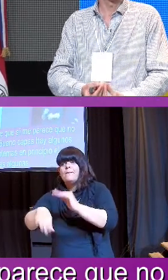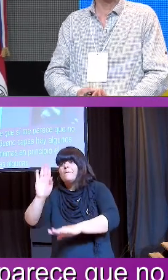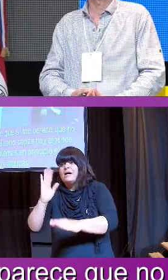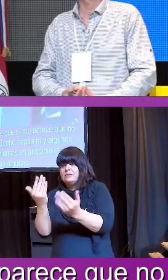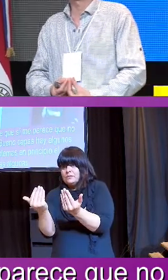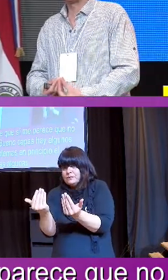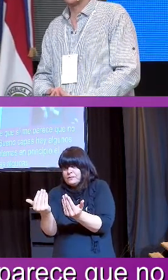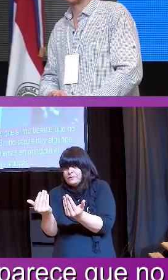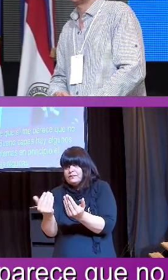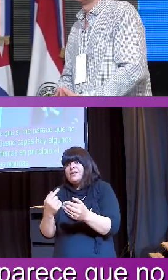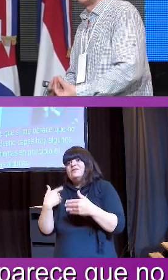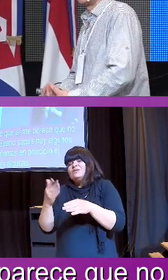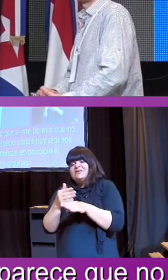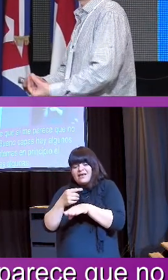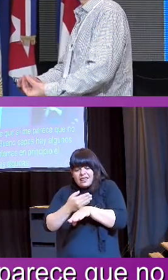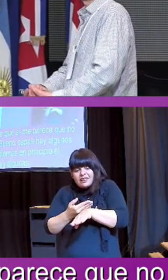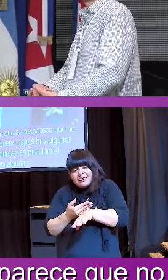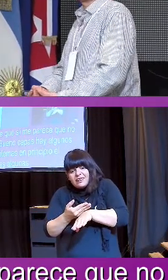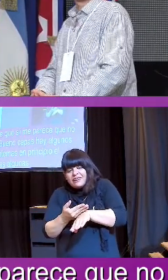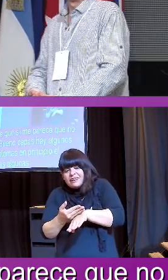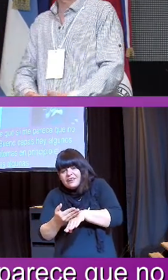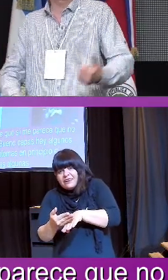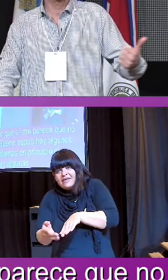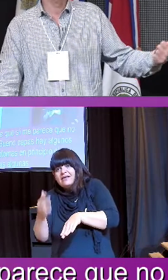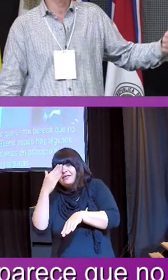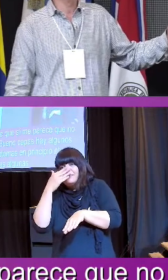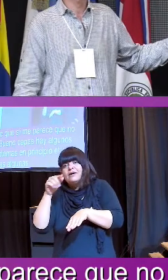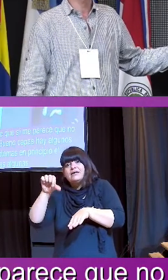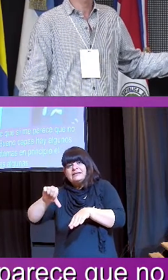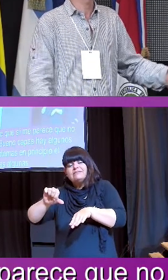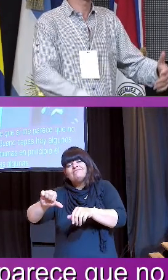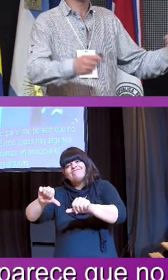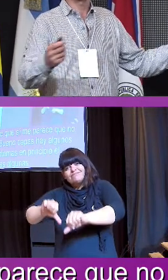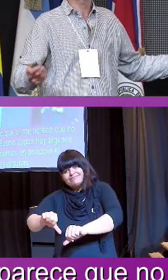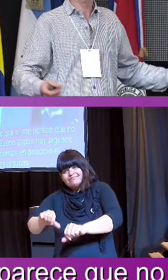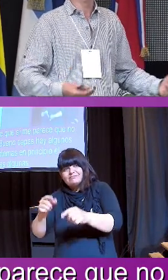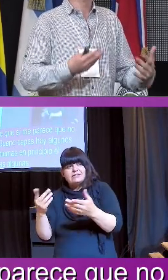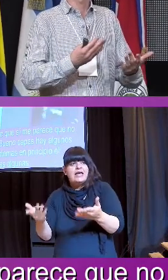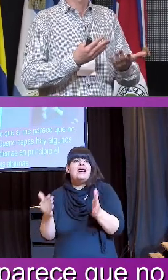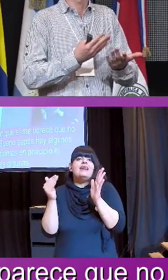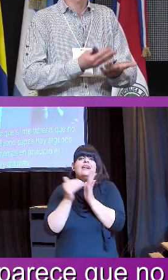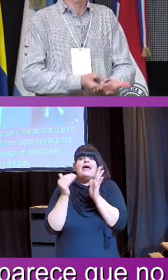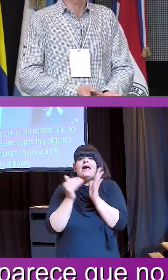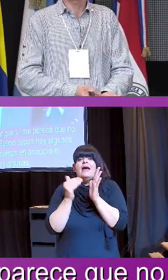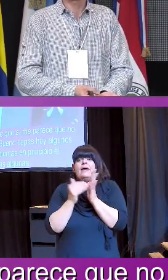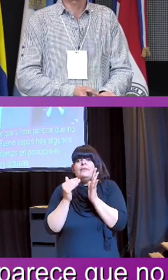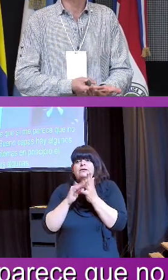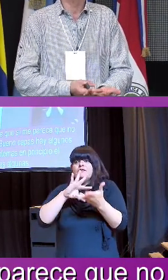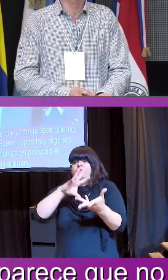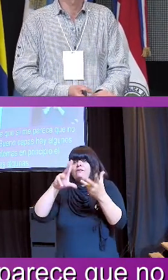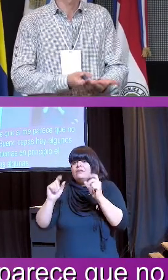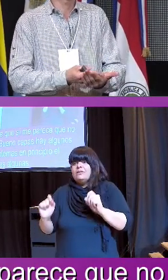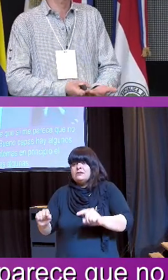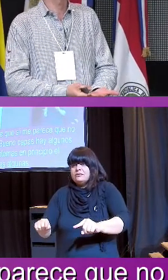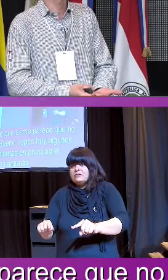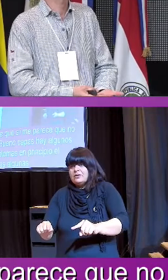se demora o si eso no se hace, eso trae un perjuicio directo. Trae un perjuicio directo también para entender lo que decíamos antes, lo epidemiológico. ¿Qué hace